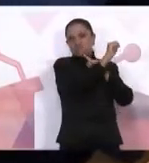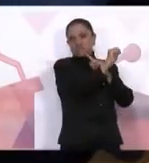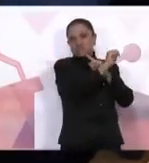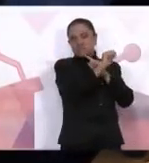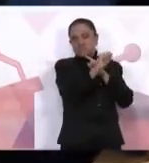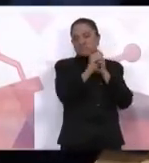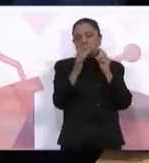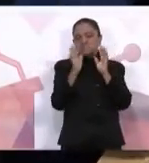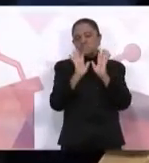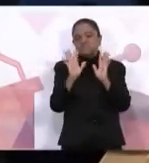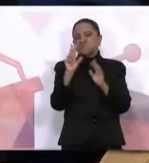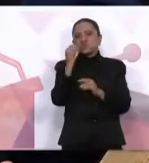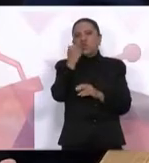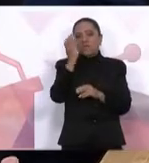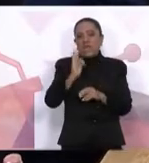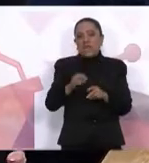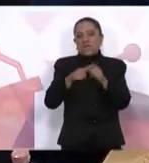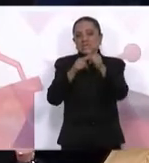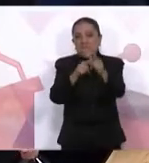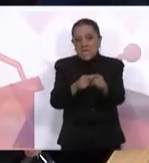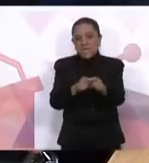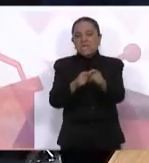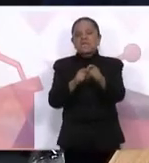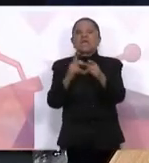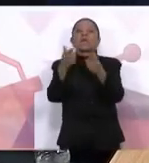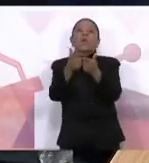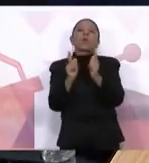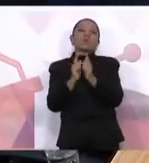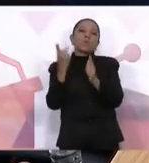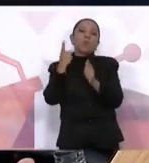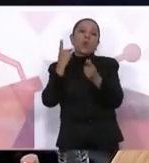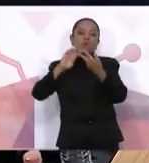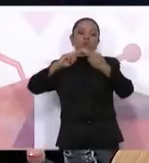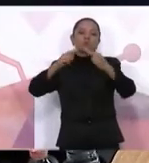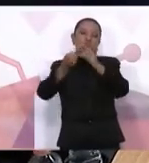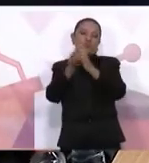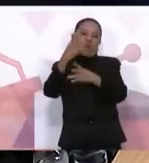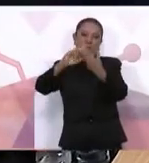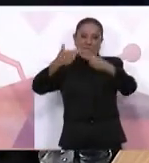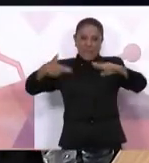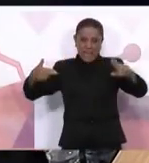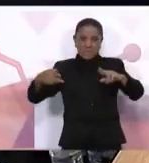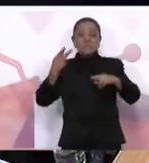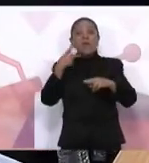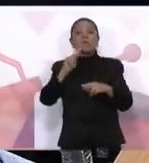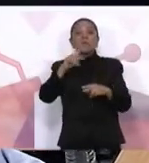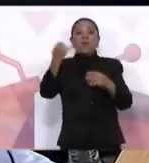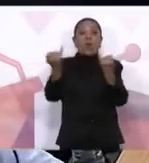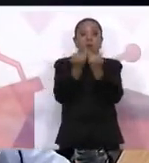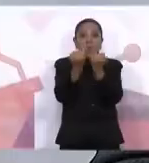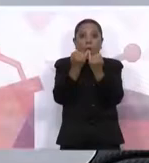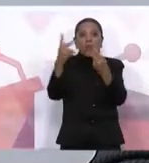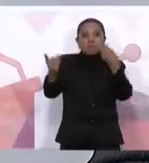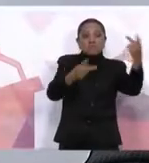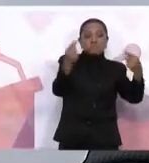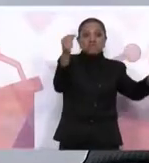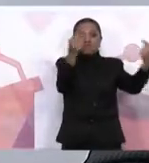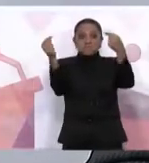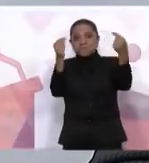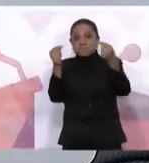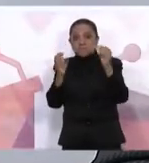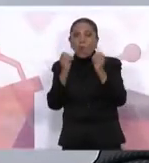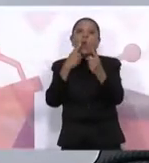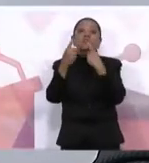y en cada momento habrá réplicas réplicas y contrarréplicas con el tiempo que tenemos ya determinado los ejes de las preguntas